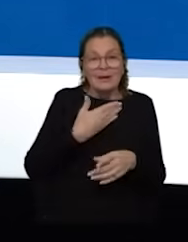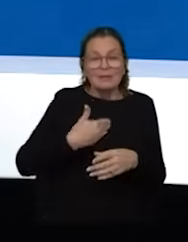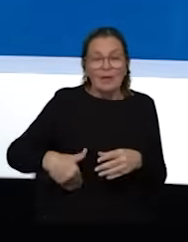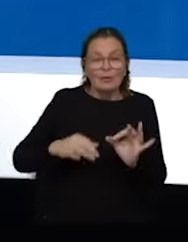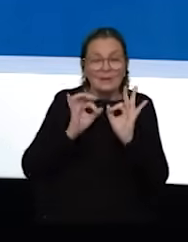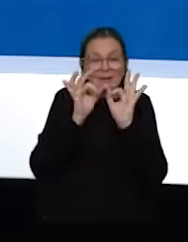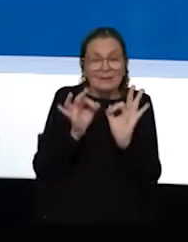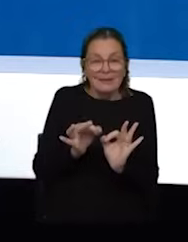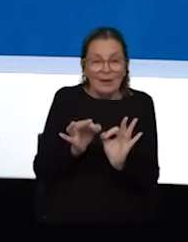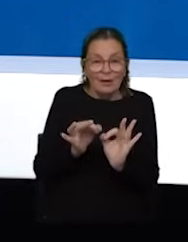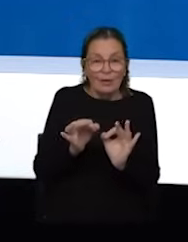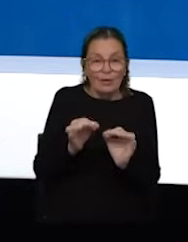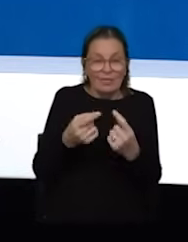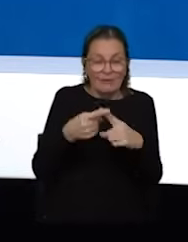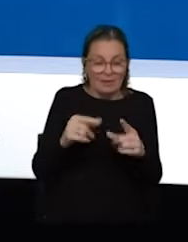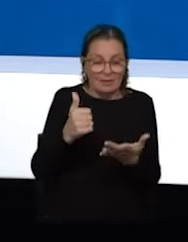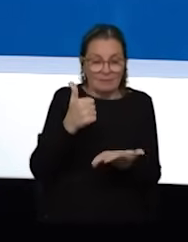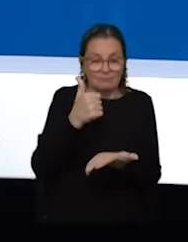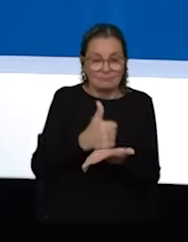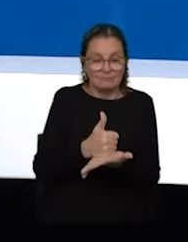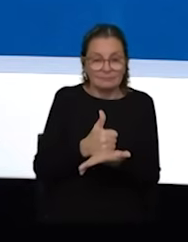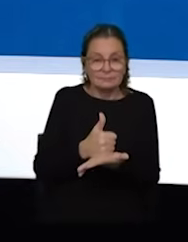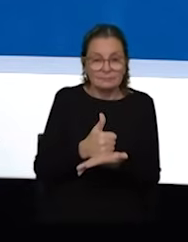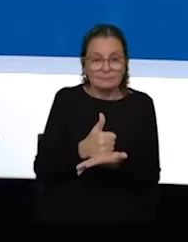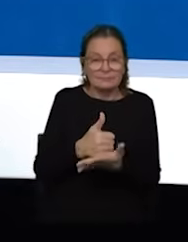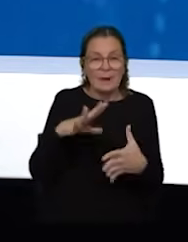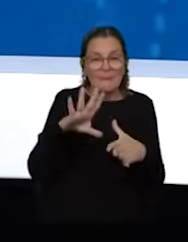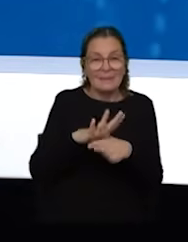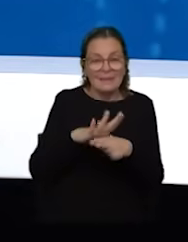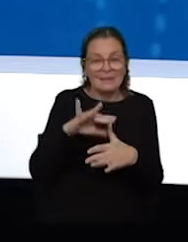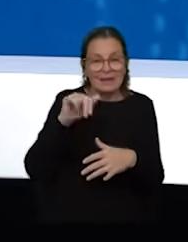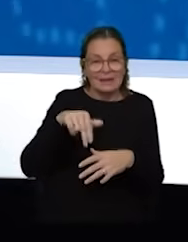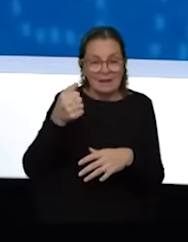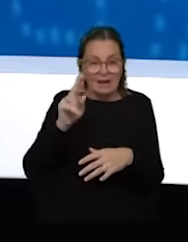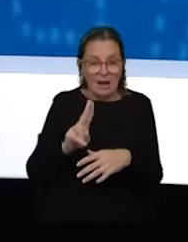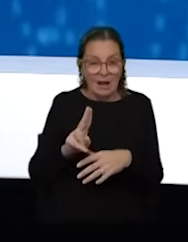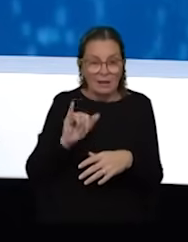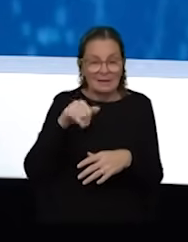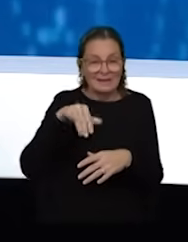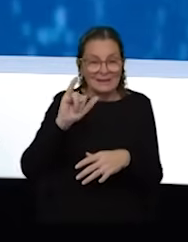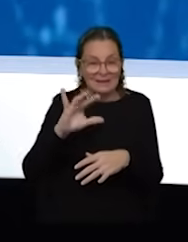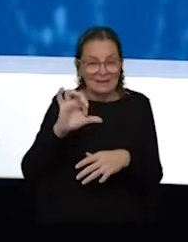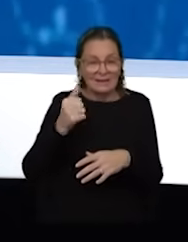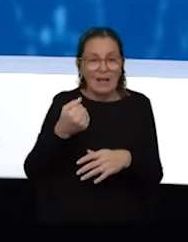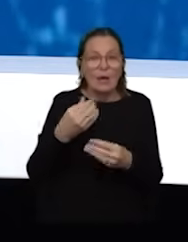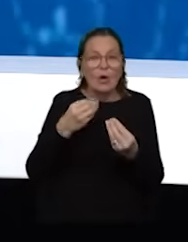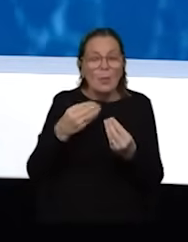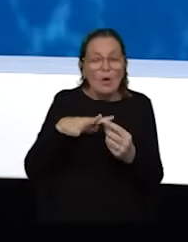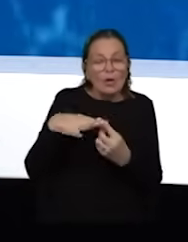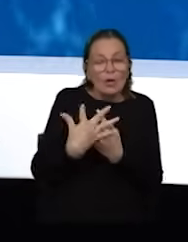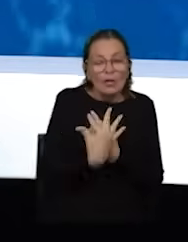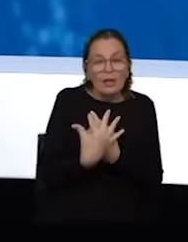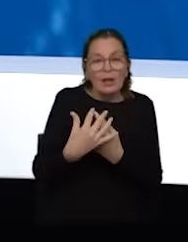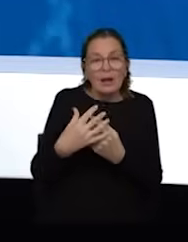que llegar con eh otra presencia que es a través de mides a través través de inagua a través del inisa Cómo se rodean las